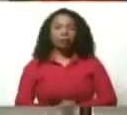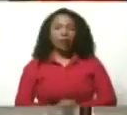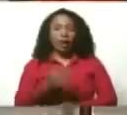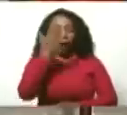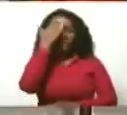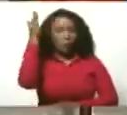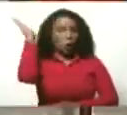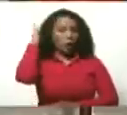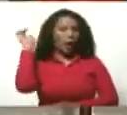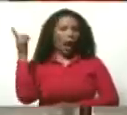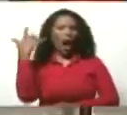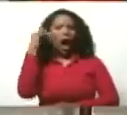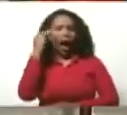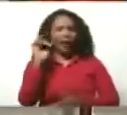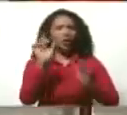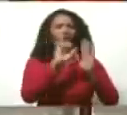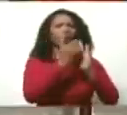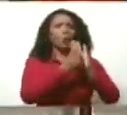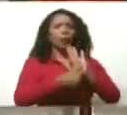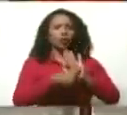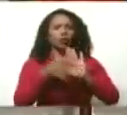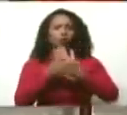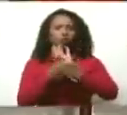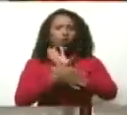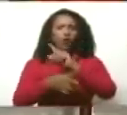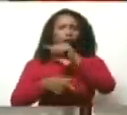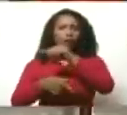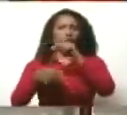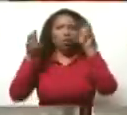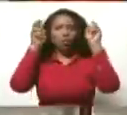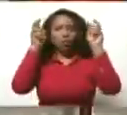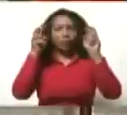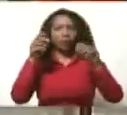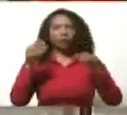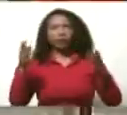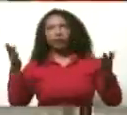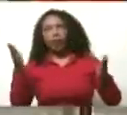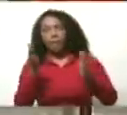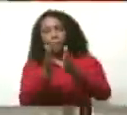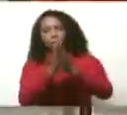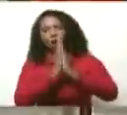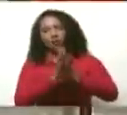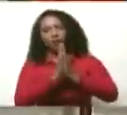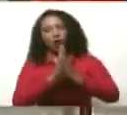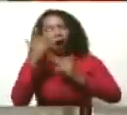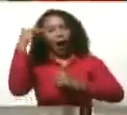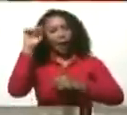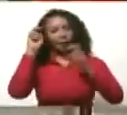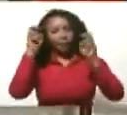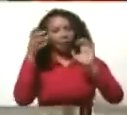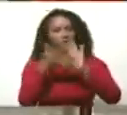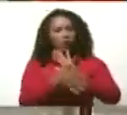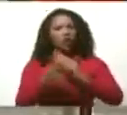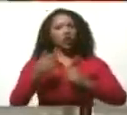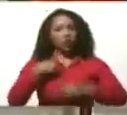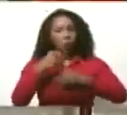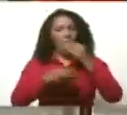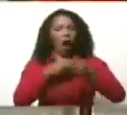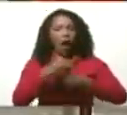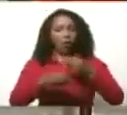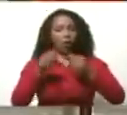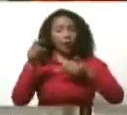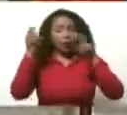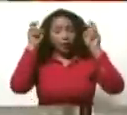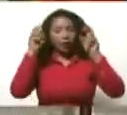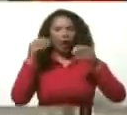Eso hay documentación de ello. Por Dios, hay documentación de ello. Pero yo hago esa reflexión.